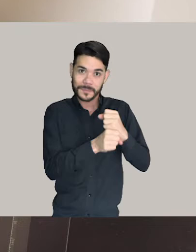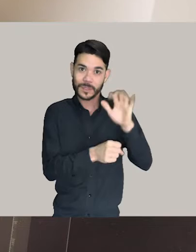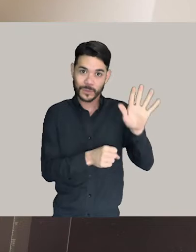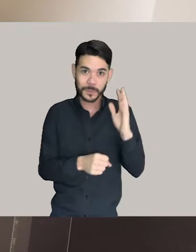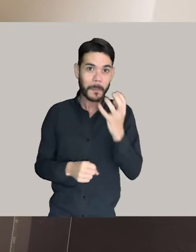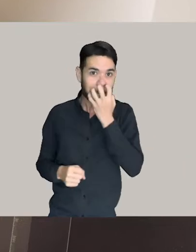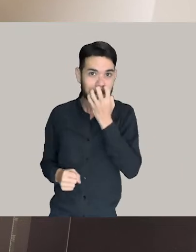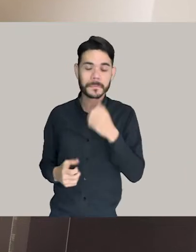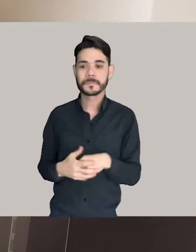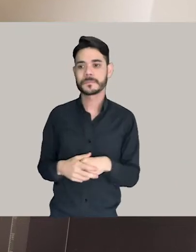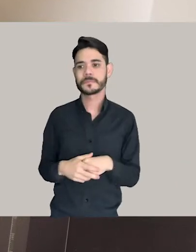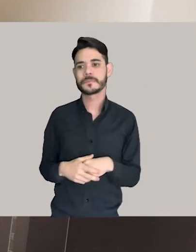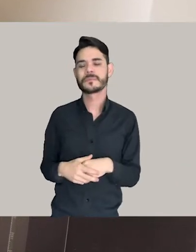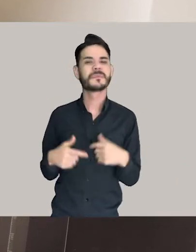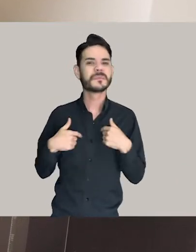este trabajo de Amamelis,